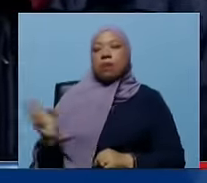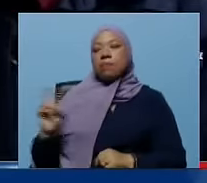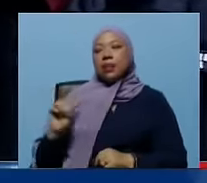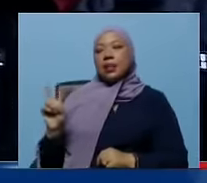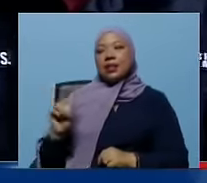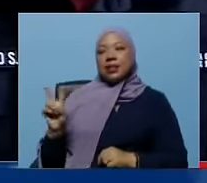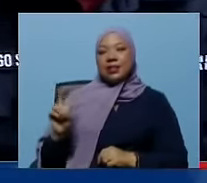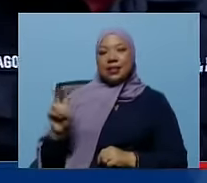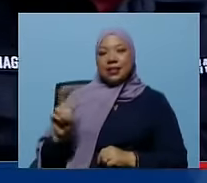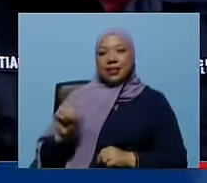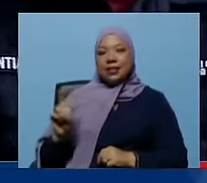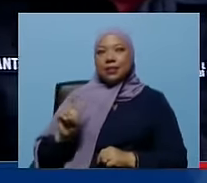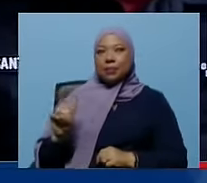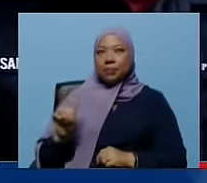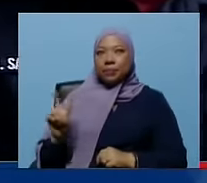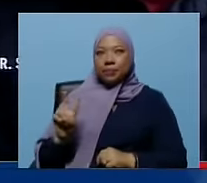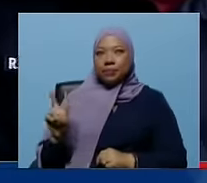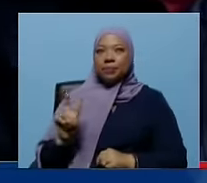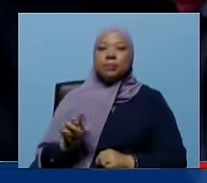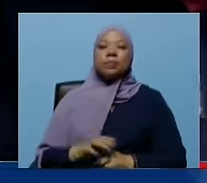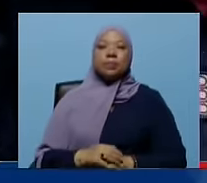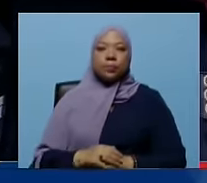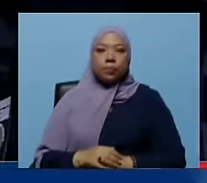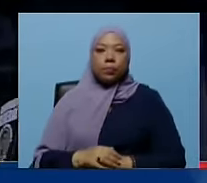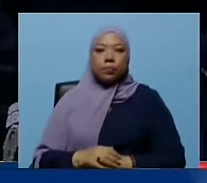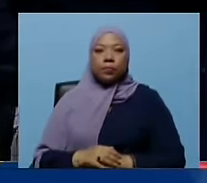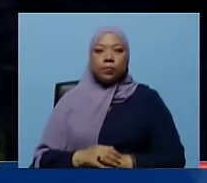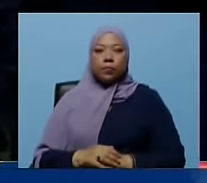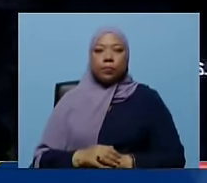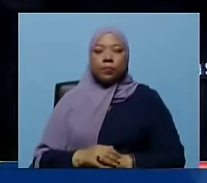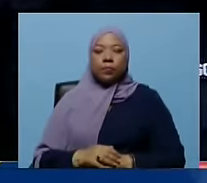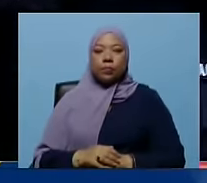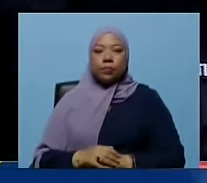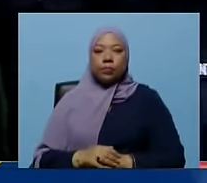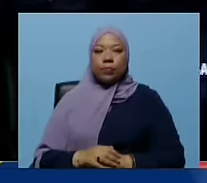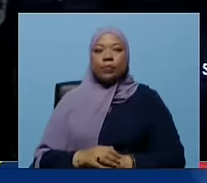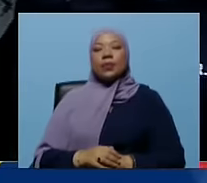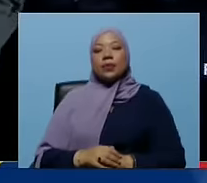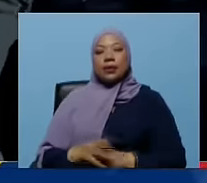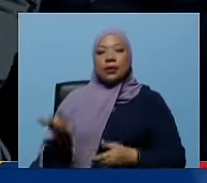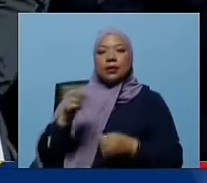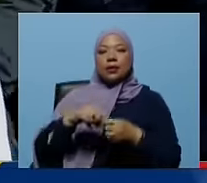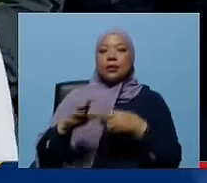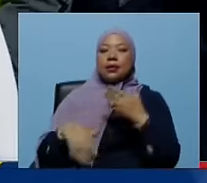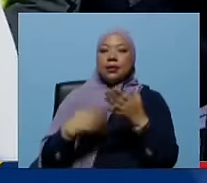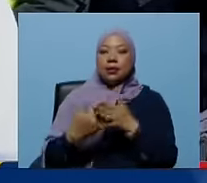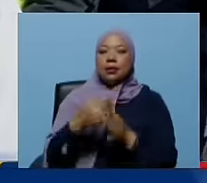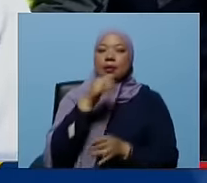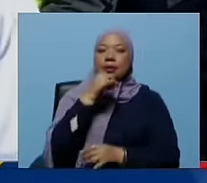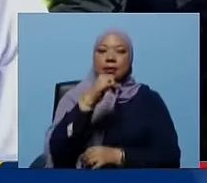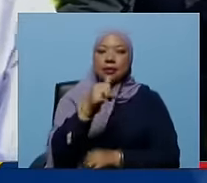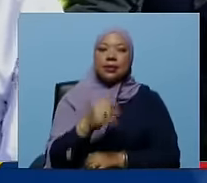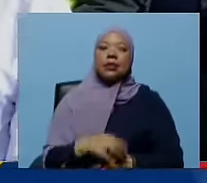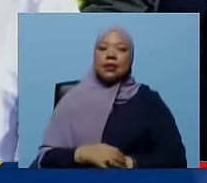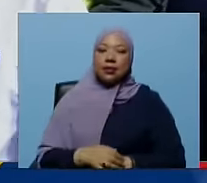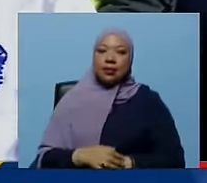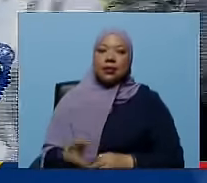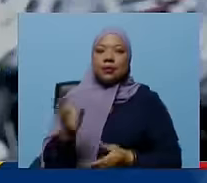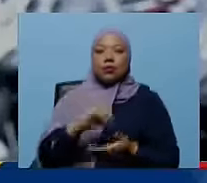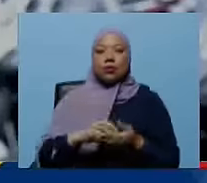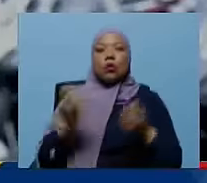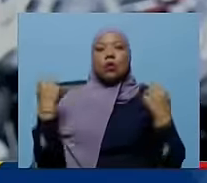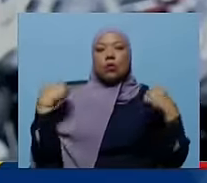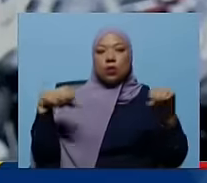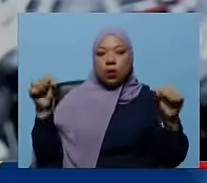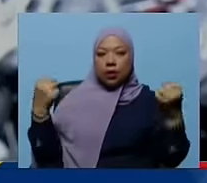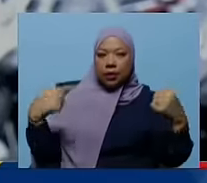Venezuela, son venezolanos, son nuestros. Y eso nos debe sentir de mucho orgullo, porque surgen de la